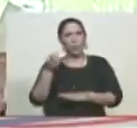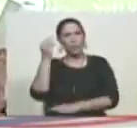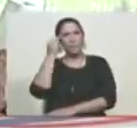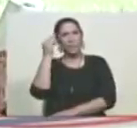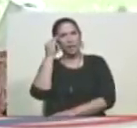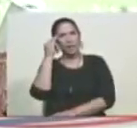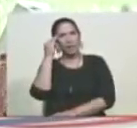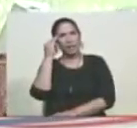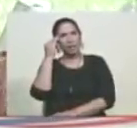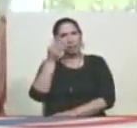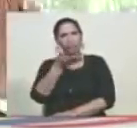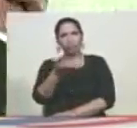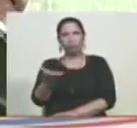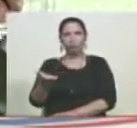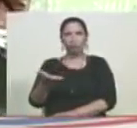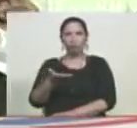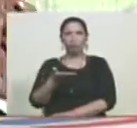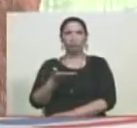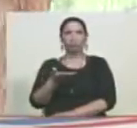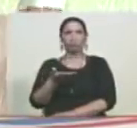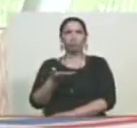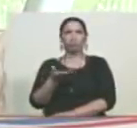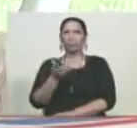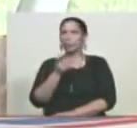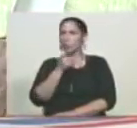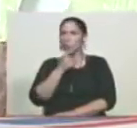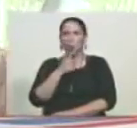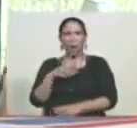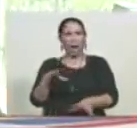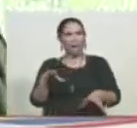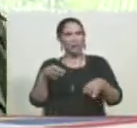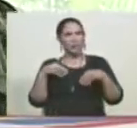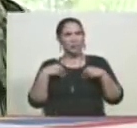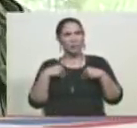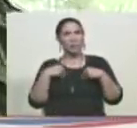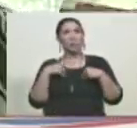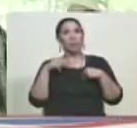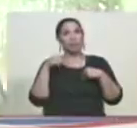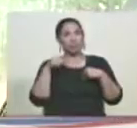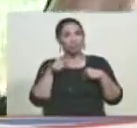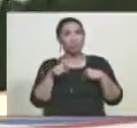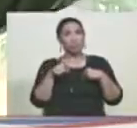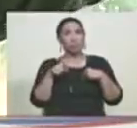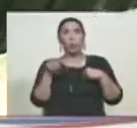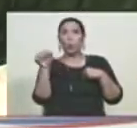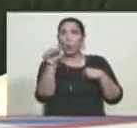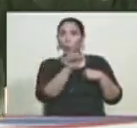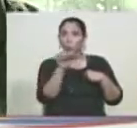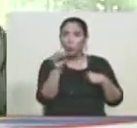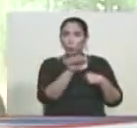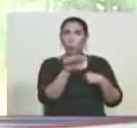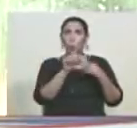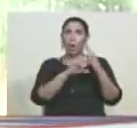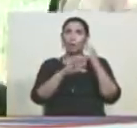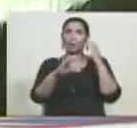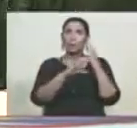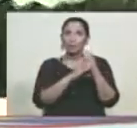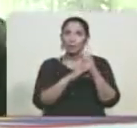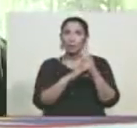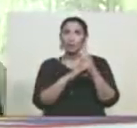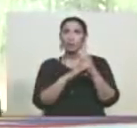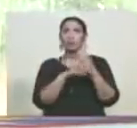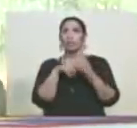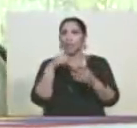ellos no pueden llegar y aceptar que usted fue un conductor de autobús. ¿Por qué no? Si el otro fue arañero y lo